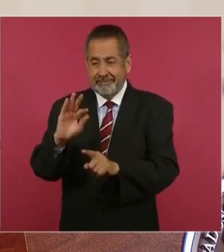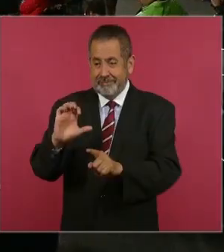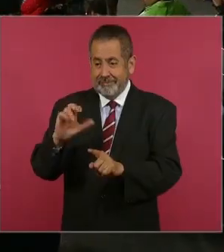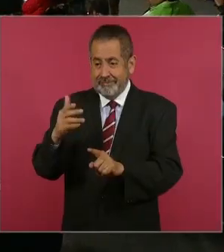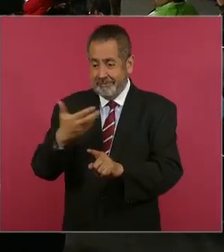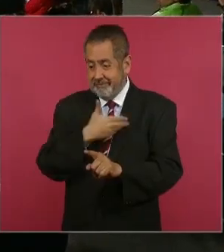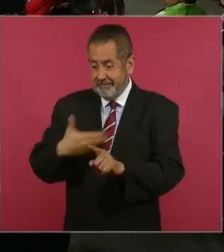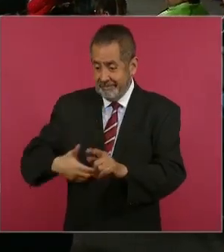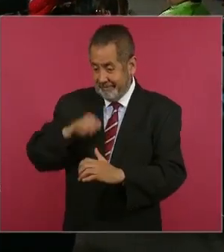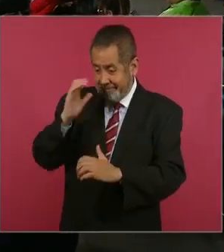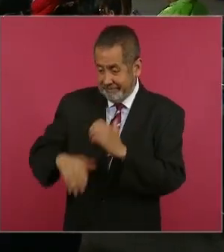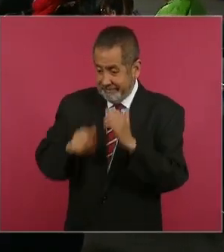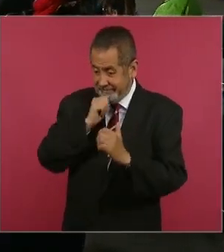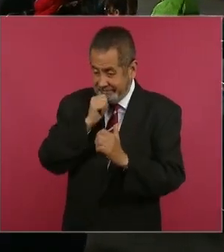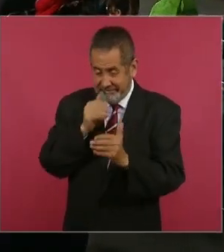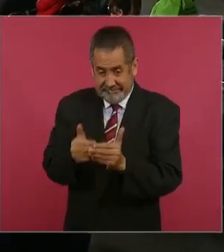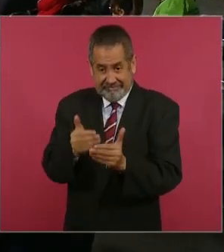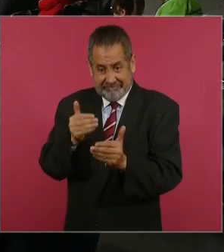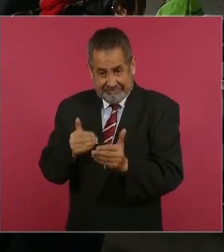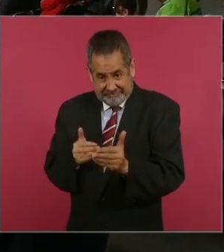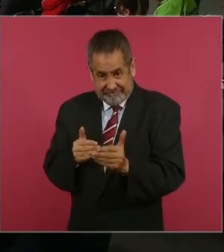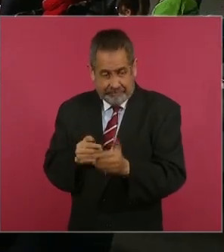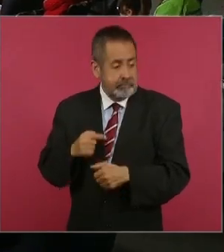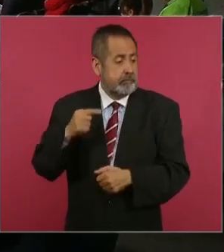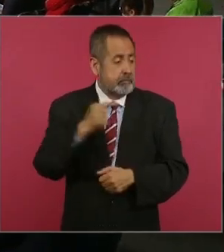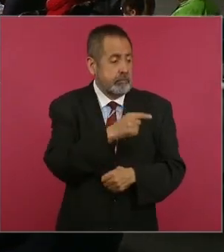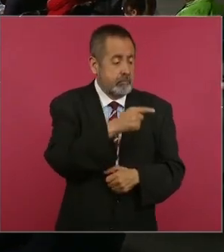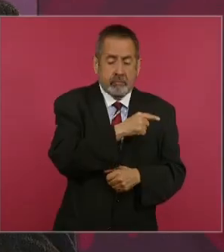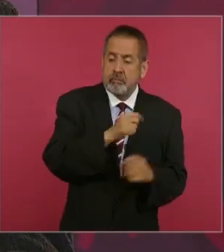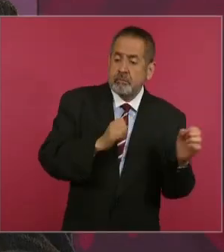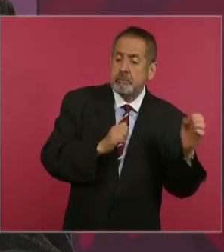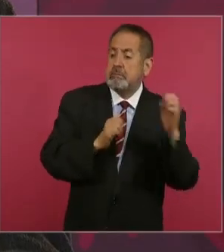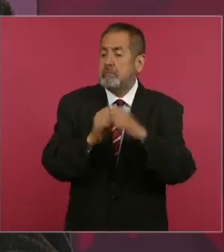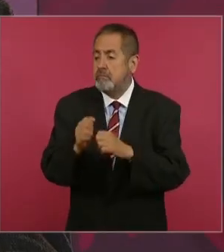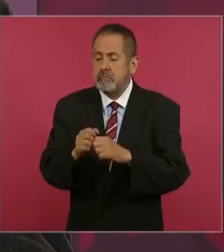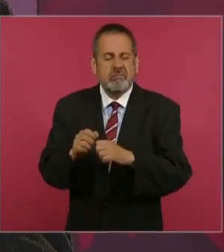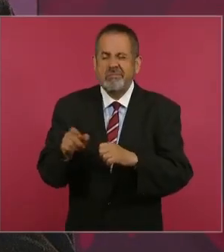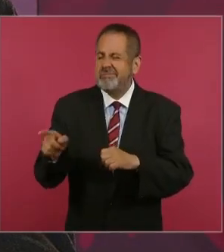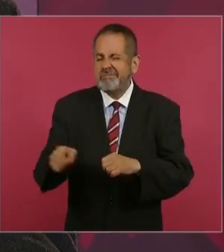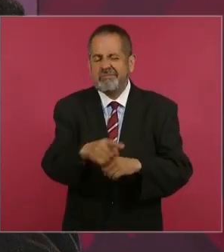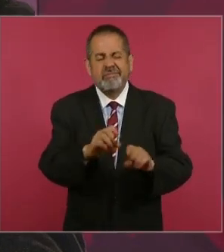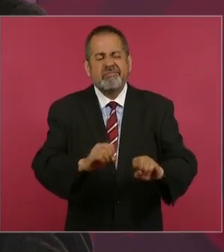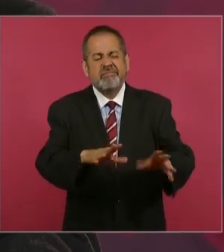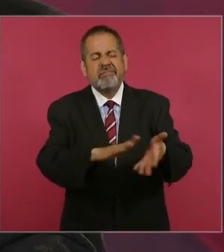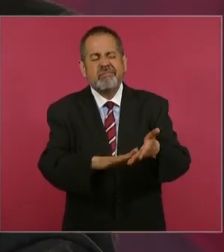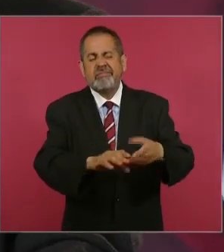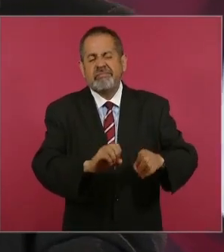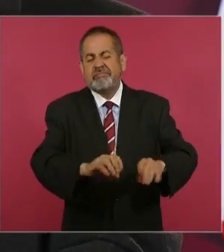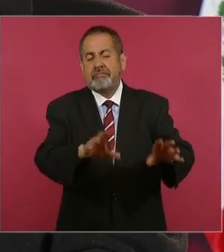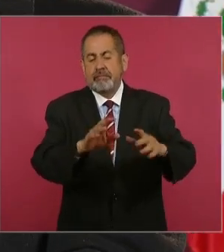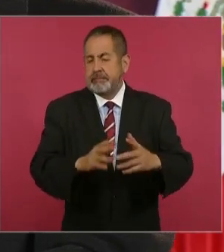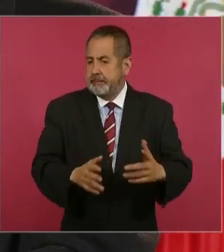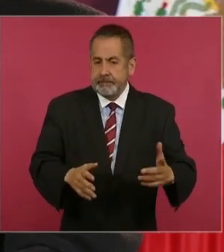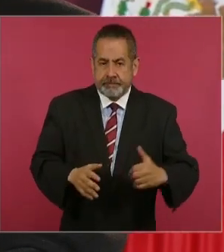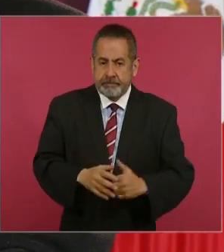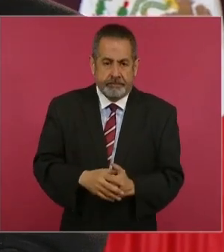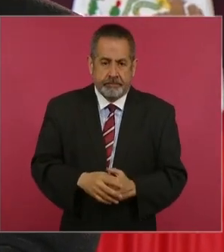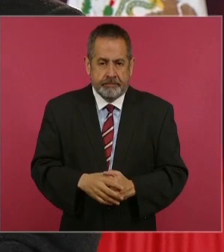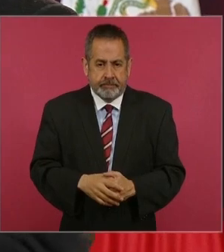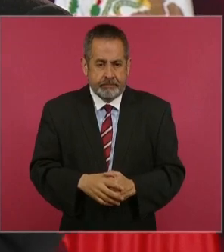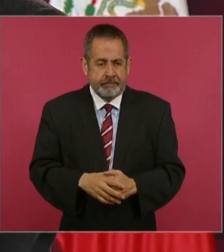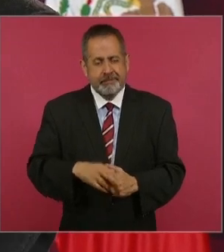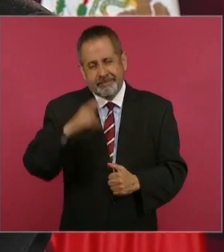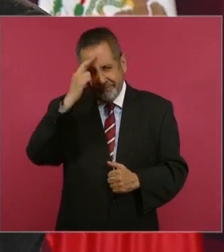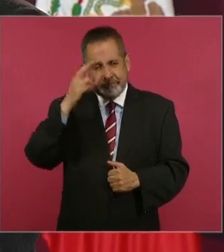Calderón porque engañaban no de que eran